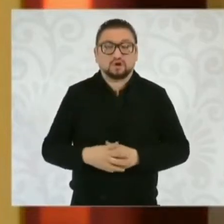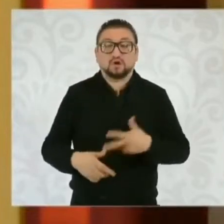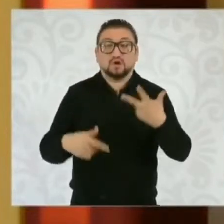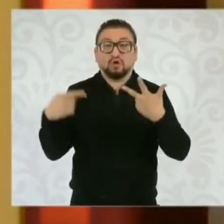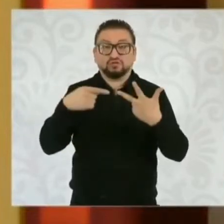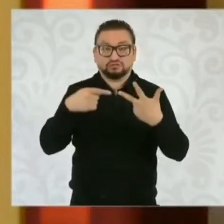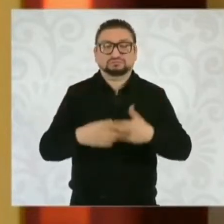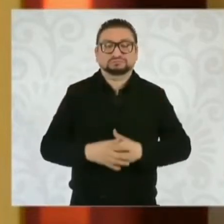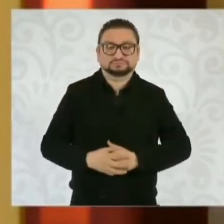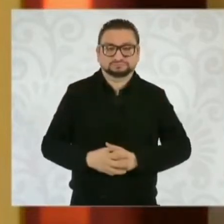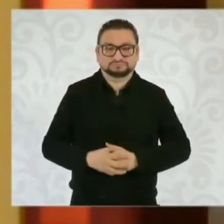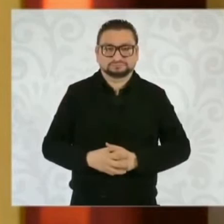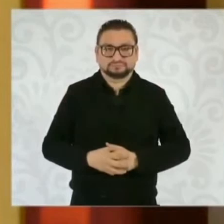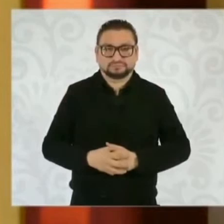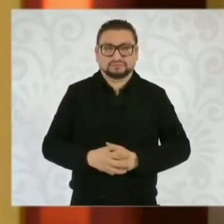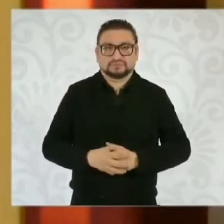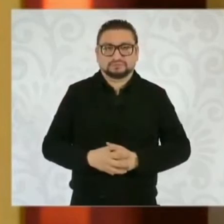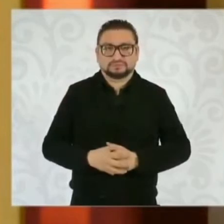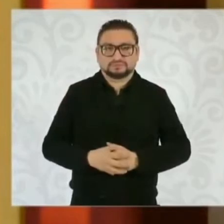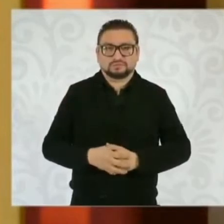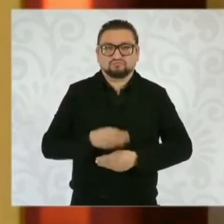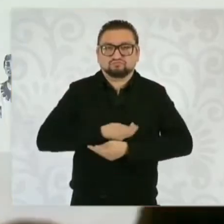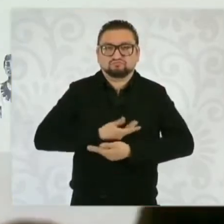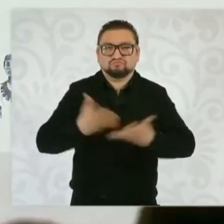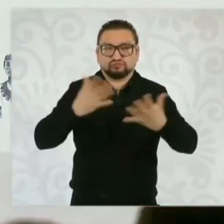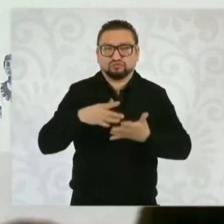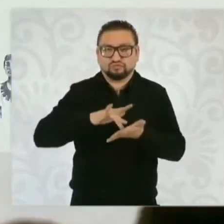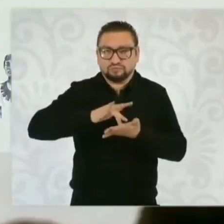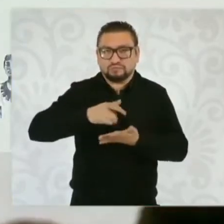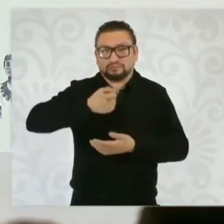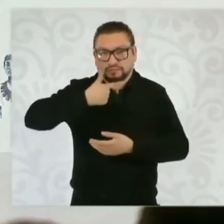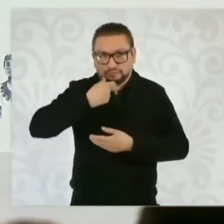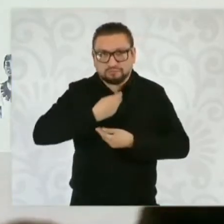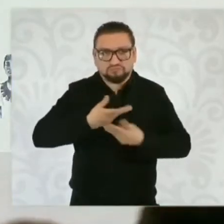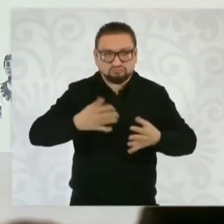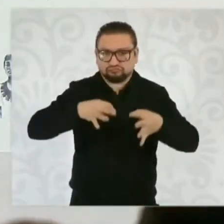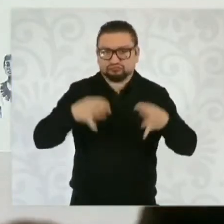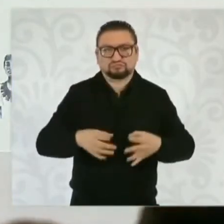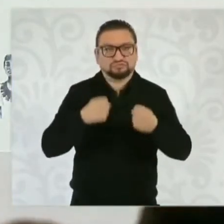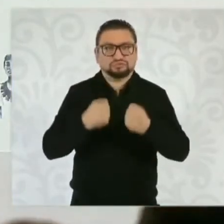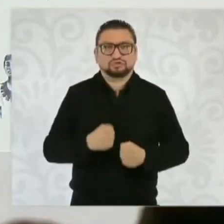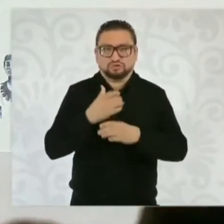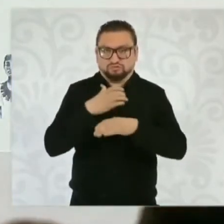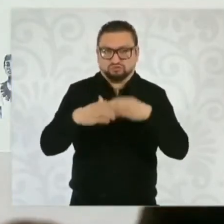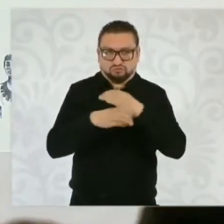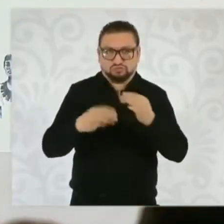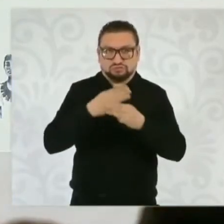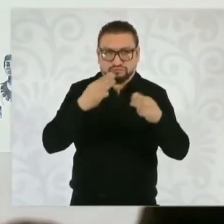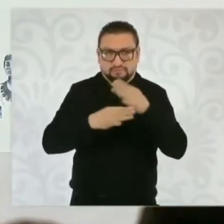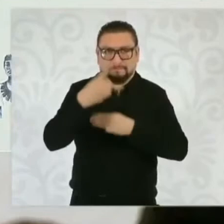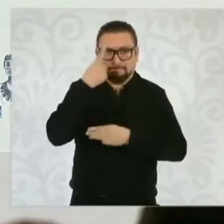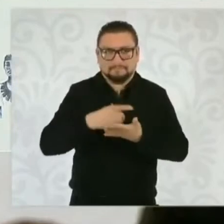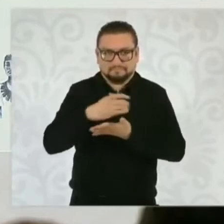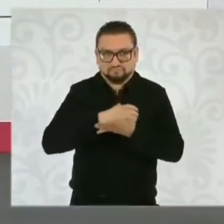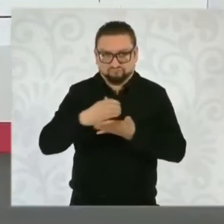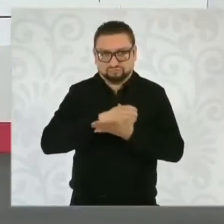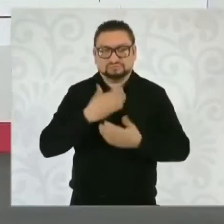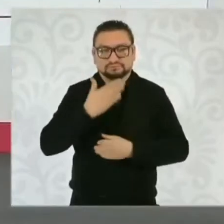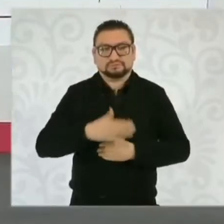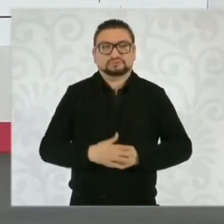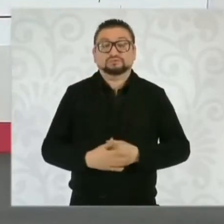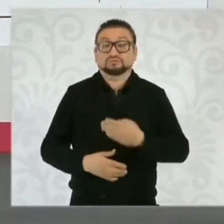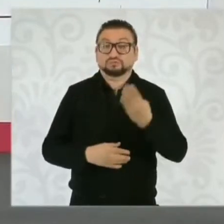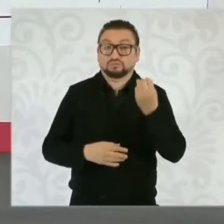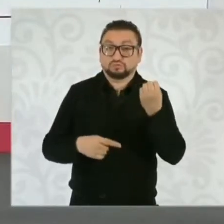8, garantizar la distribución y el abasto de medicamentos y material de curación.